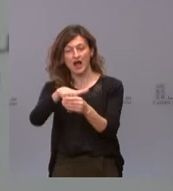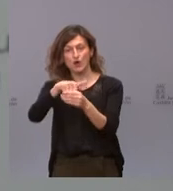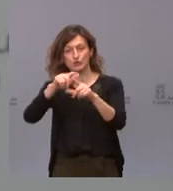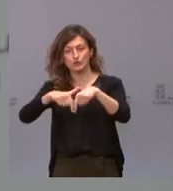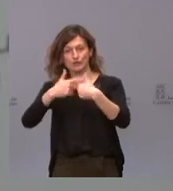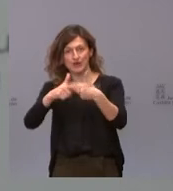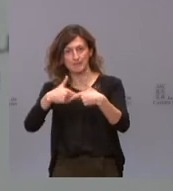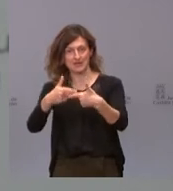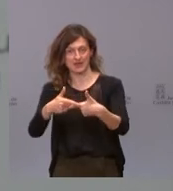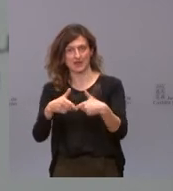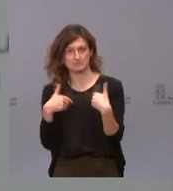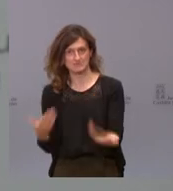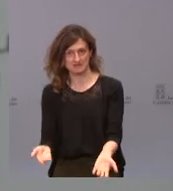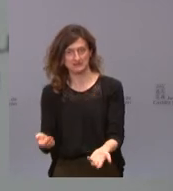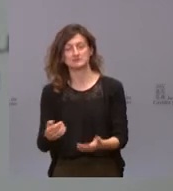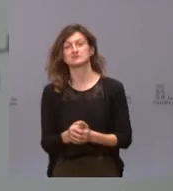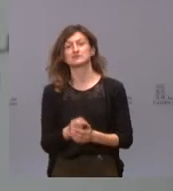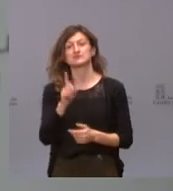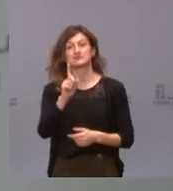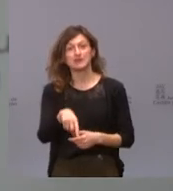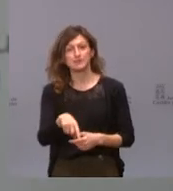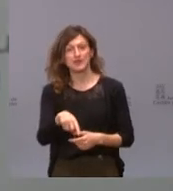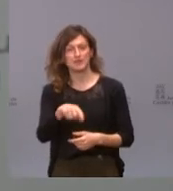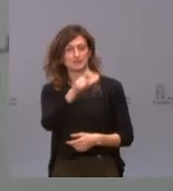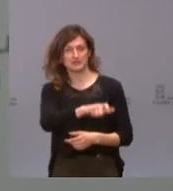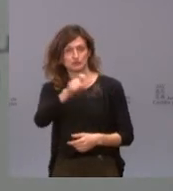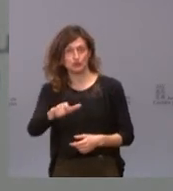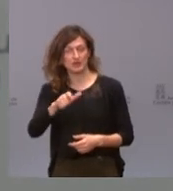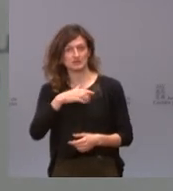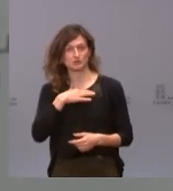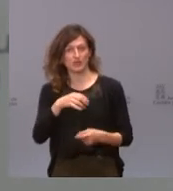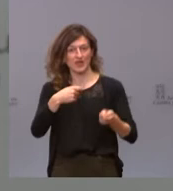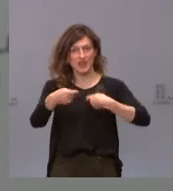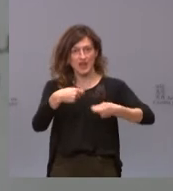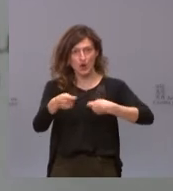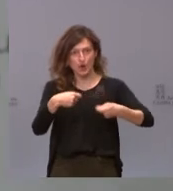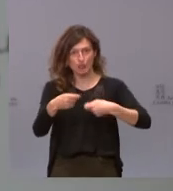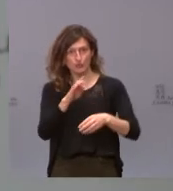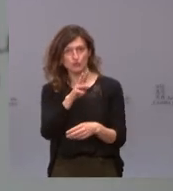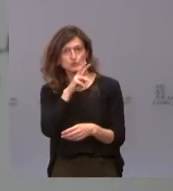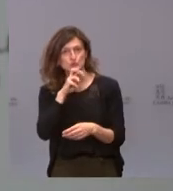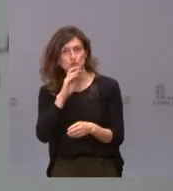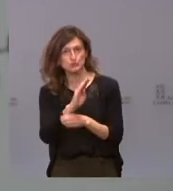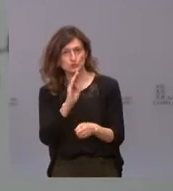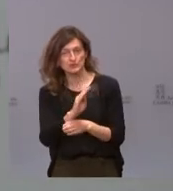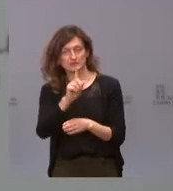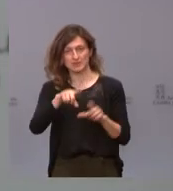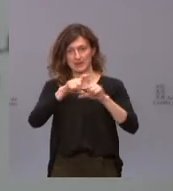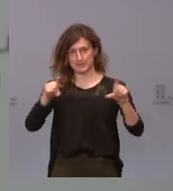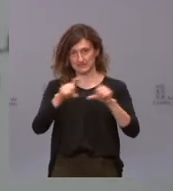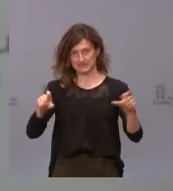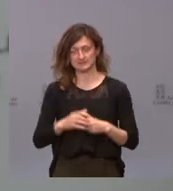y permite la supervivencia de los negocios y de las empresas esto